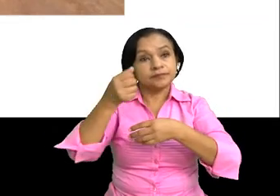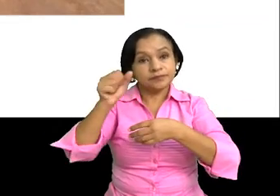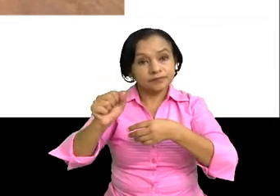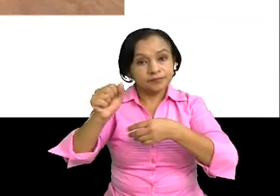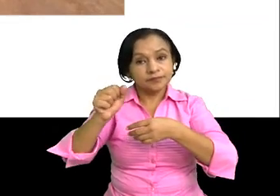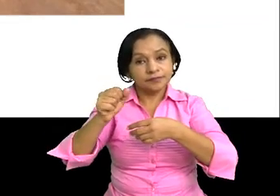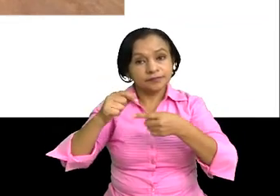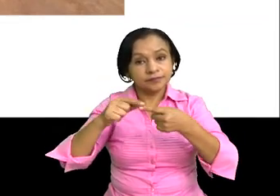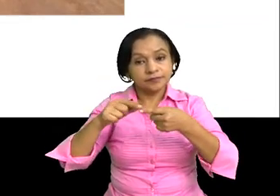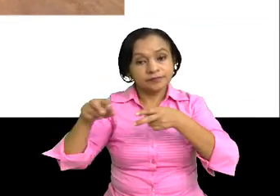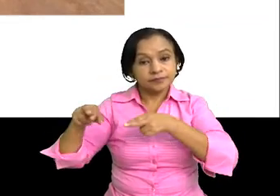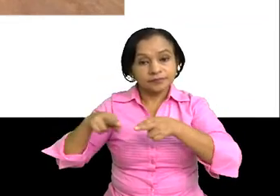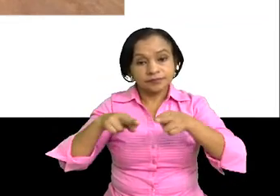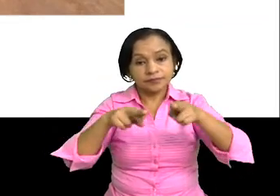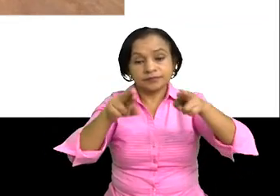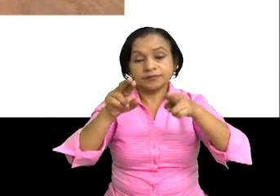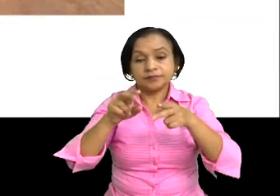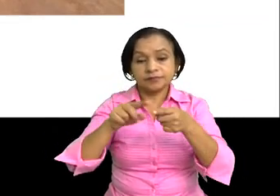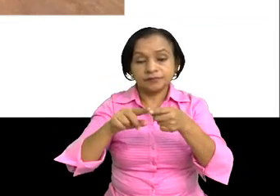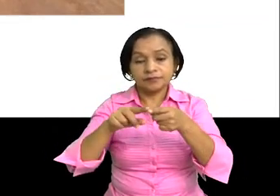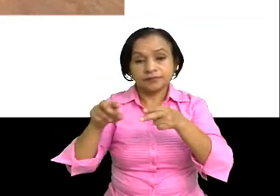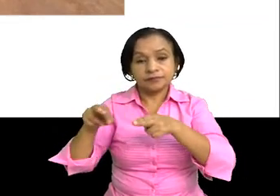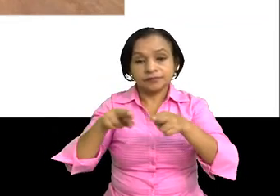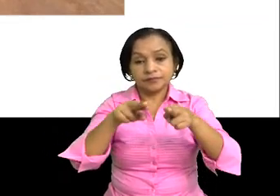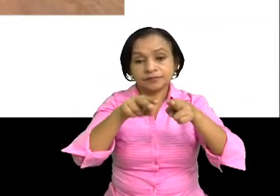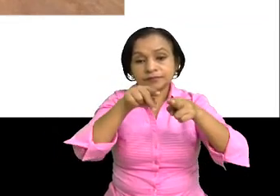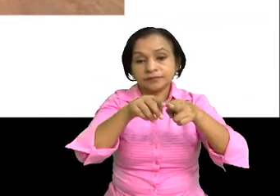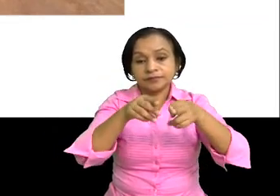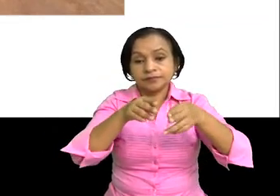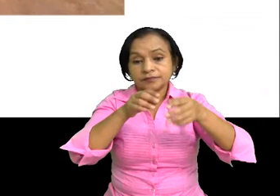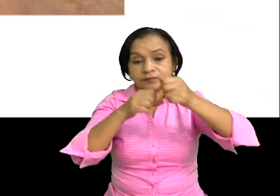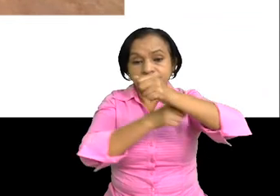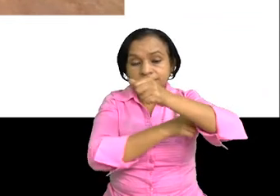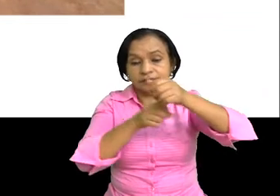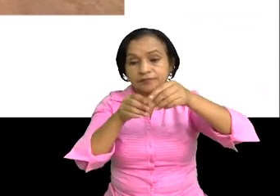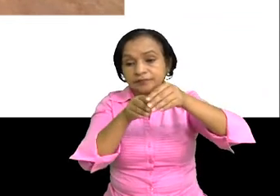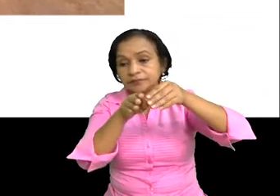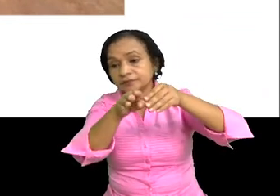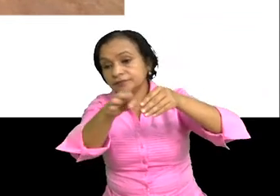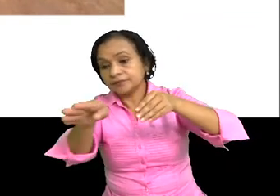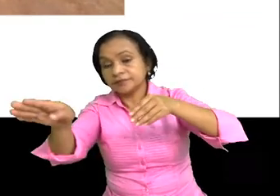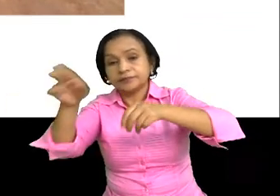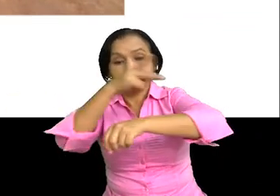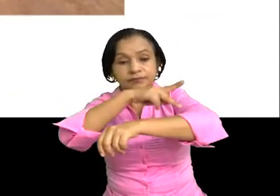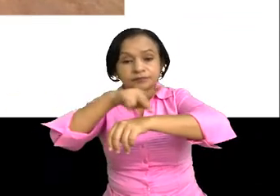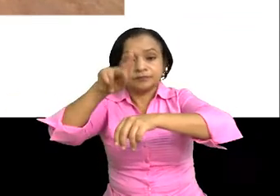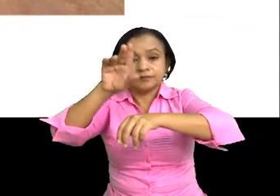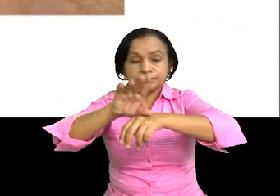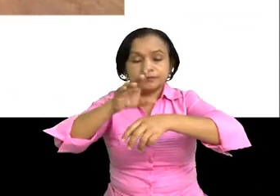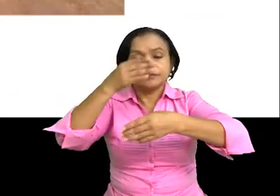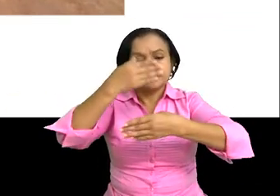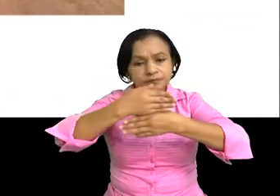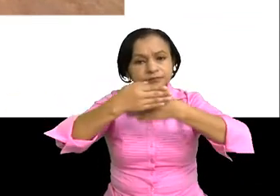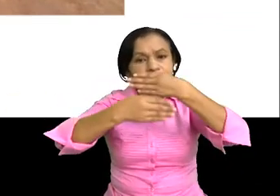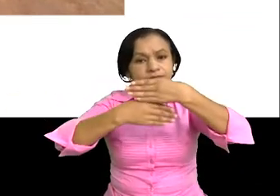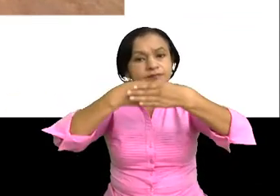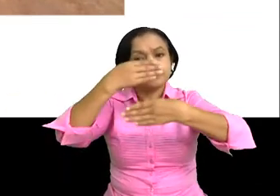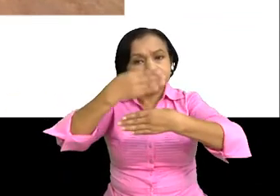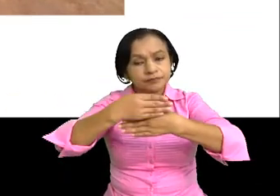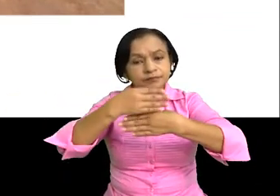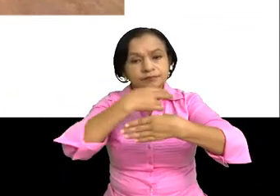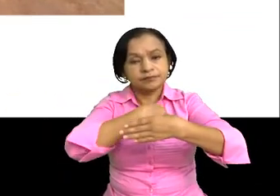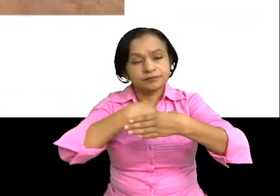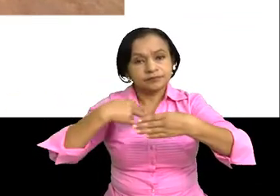pasando por el río Guagua, y de Guagua pues hasta Puerto Cabeza. Estamos todavía en obras ahí, estamos